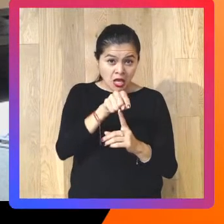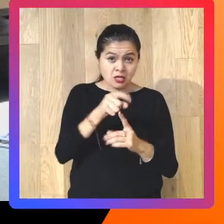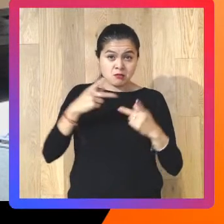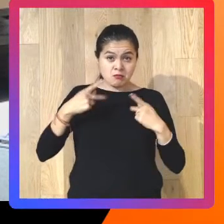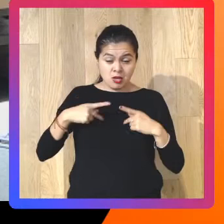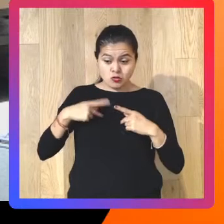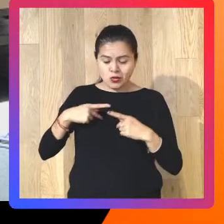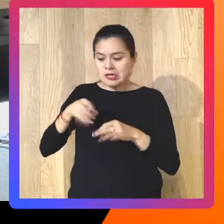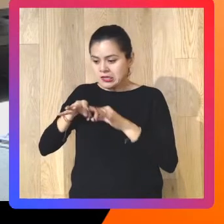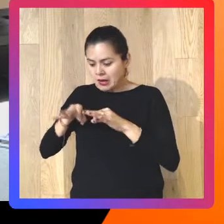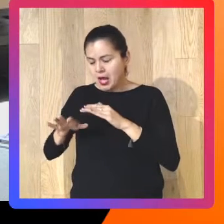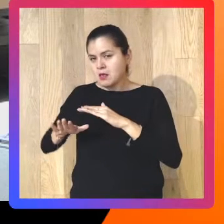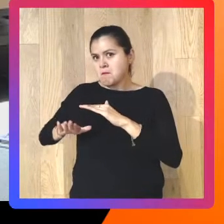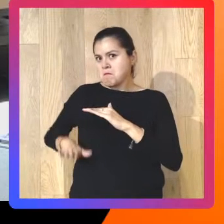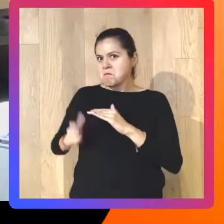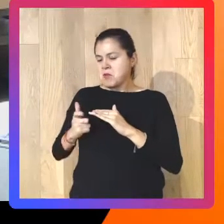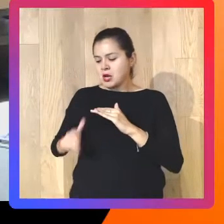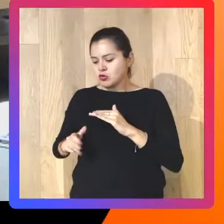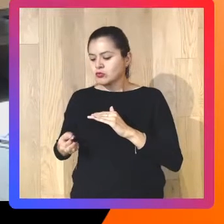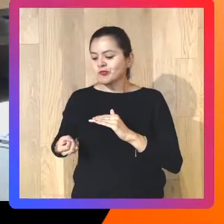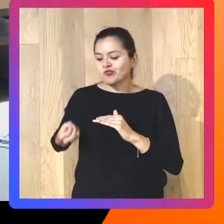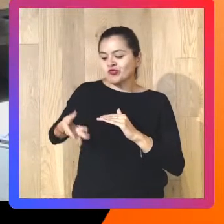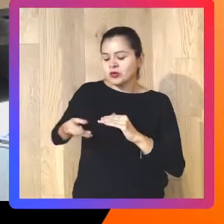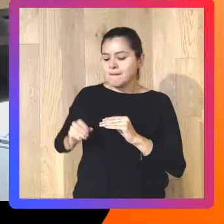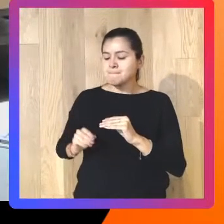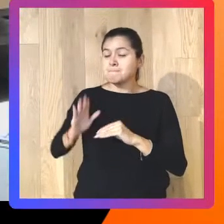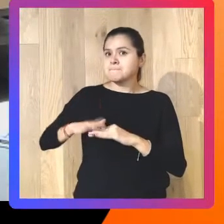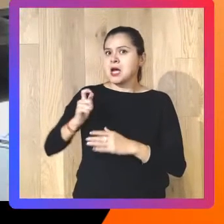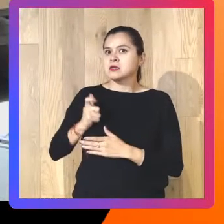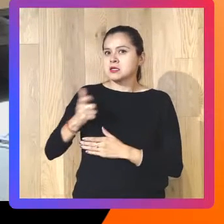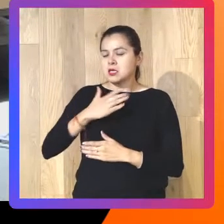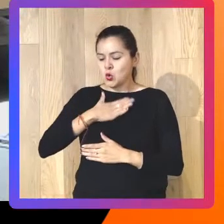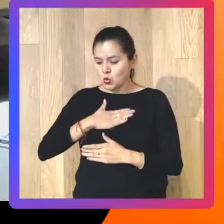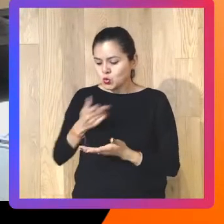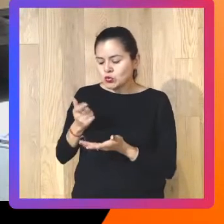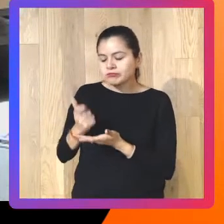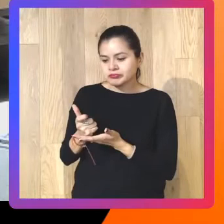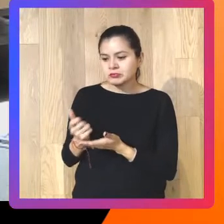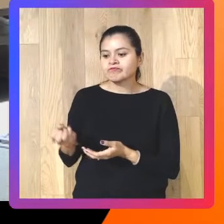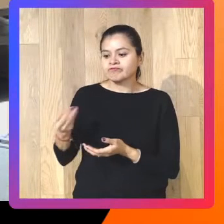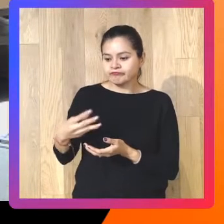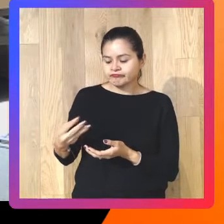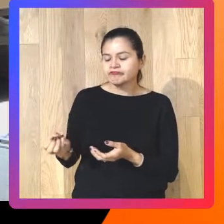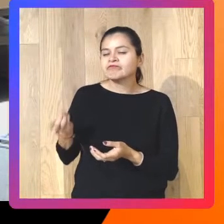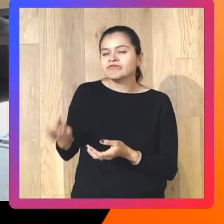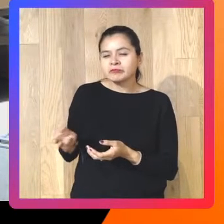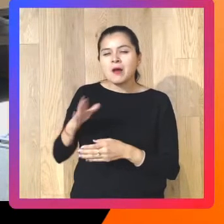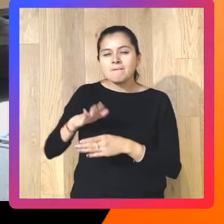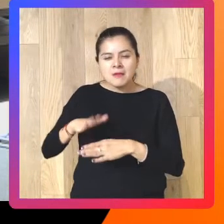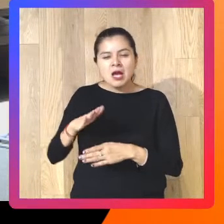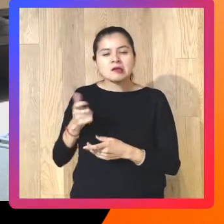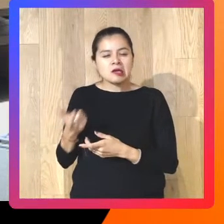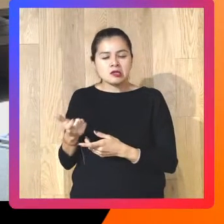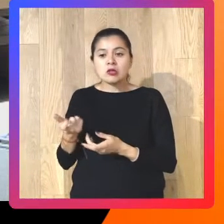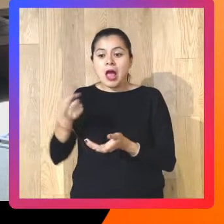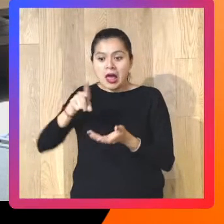que ganaban menos, al subir ese nivel, tengan no nada más ese ingreso, ese salario digno, sino